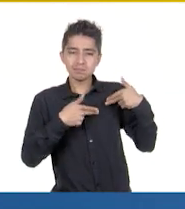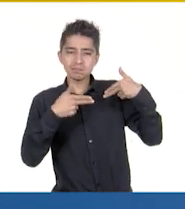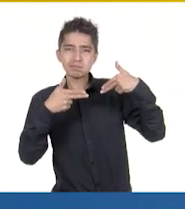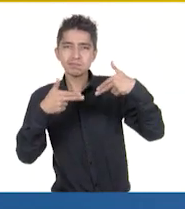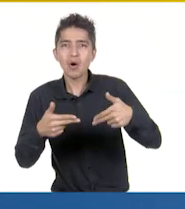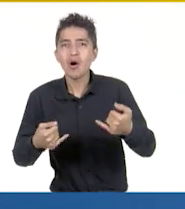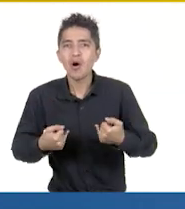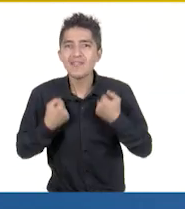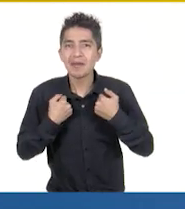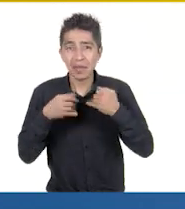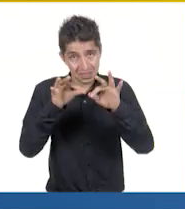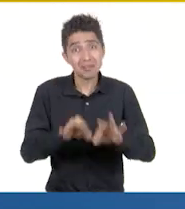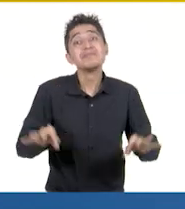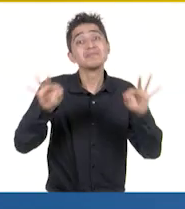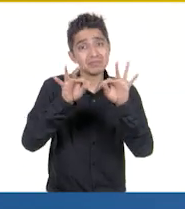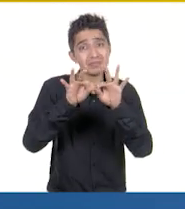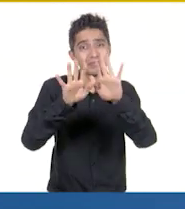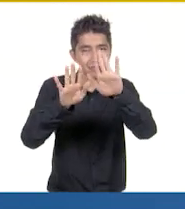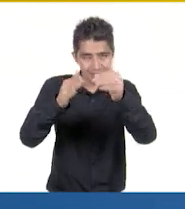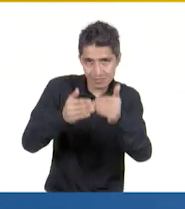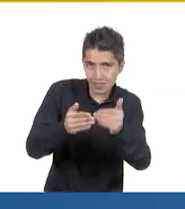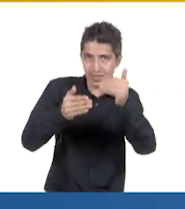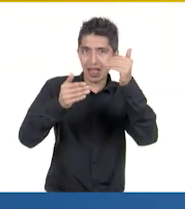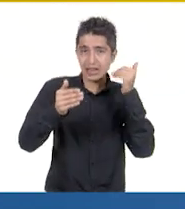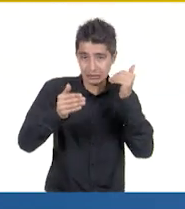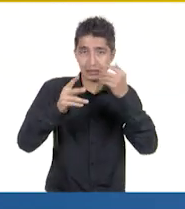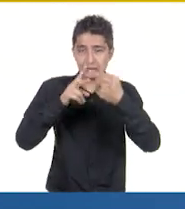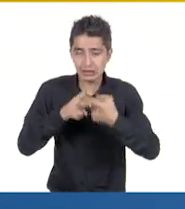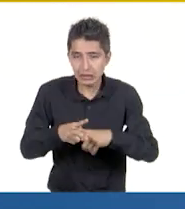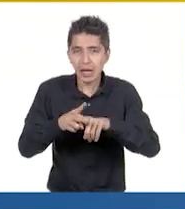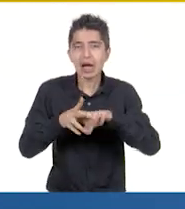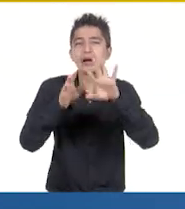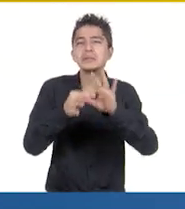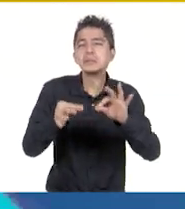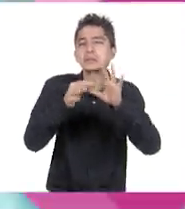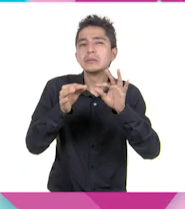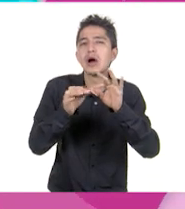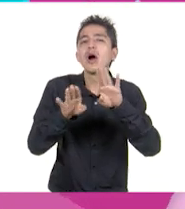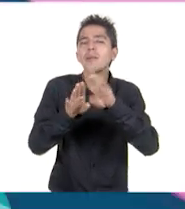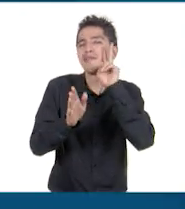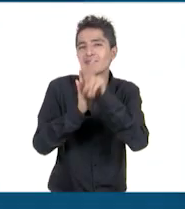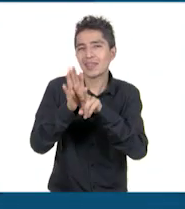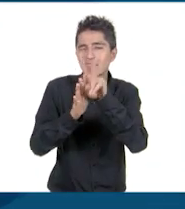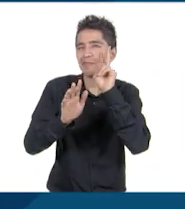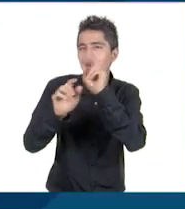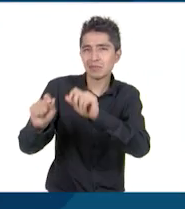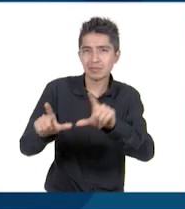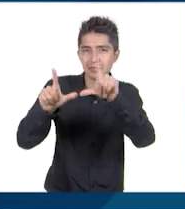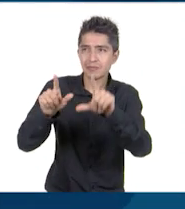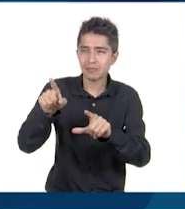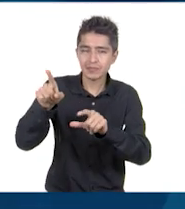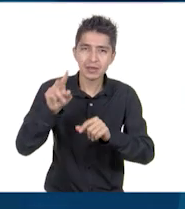importante. Pero antes de continuar, hagamos una breve recapitulación a través del siguiente video.